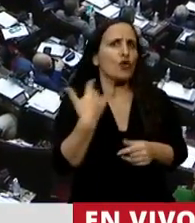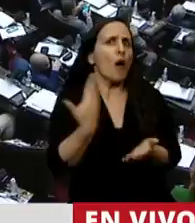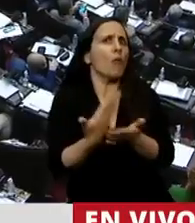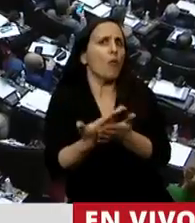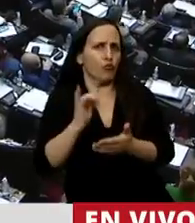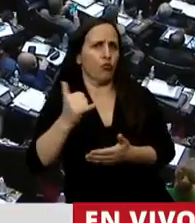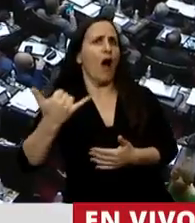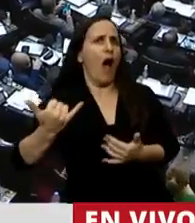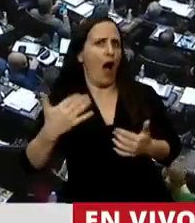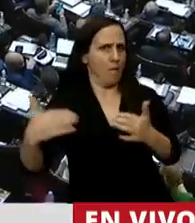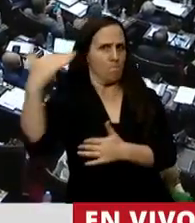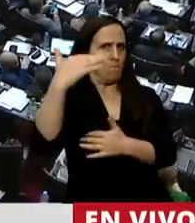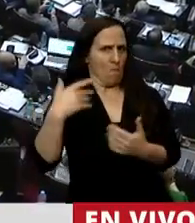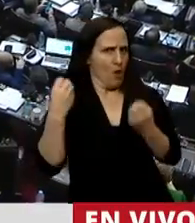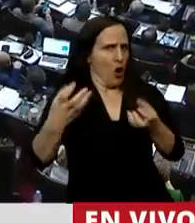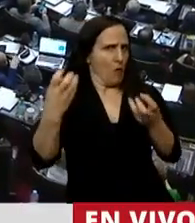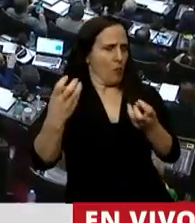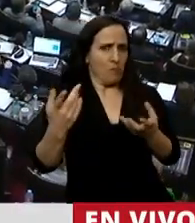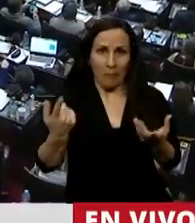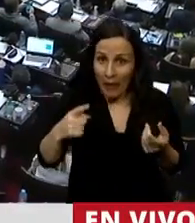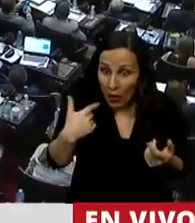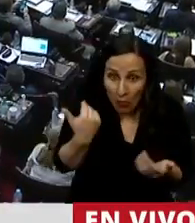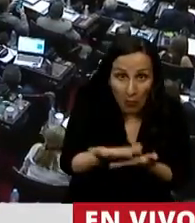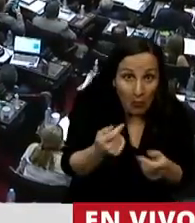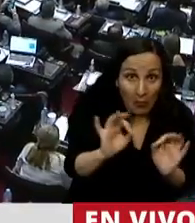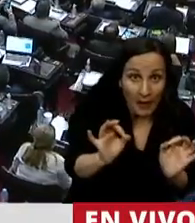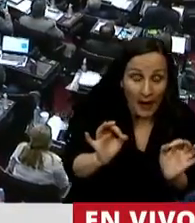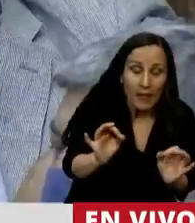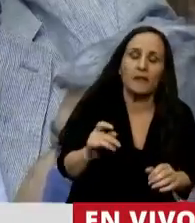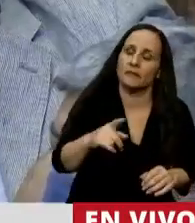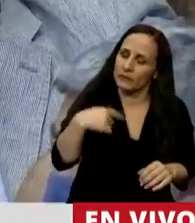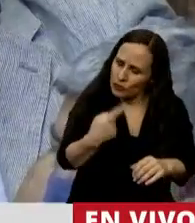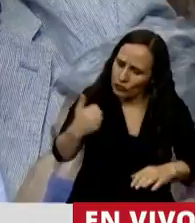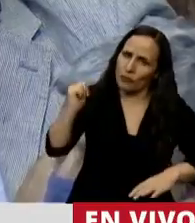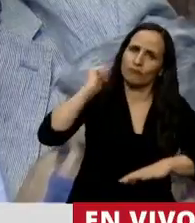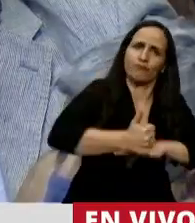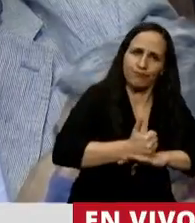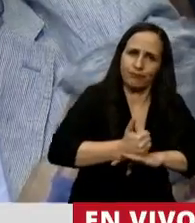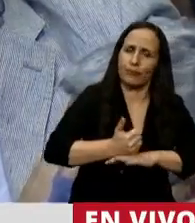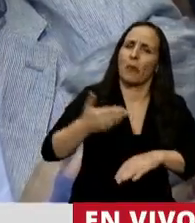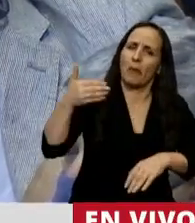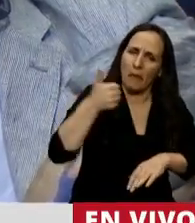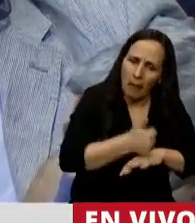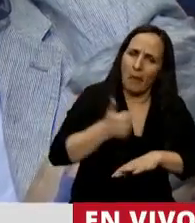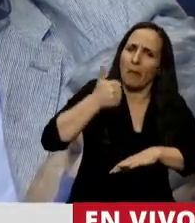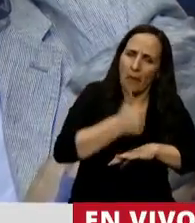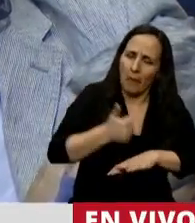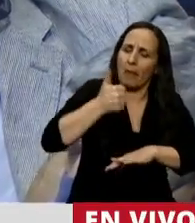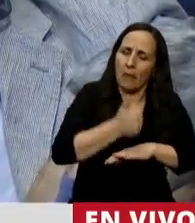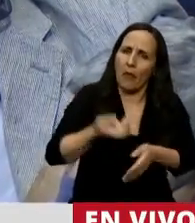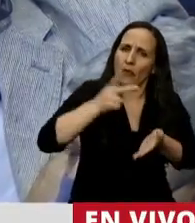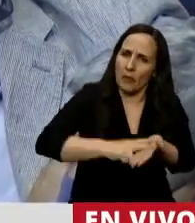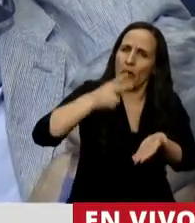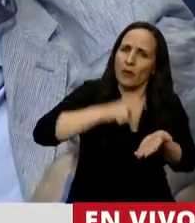las pusieron sobre la mesa. Y vinimos de nuevo, como lo vamos a seguir haciendo una y otra vez, en la convicción de que